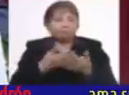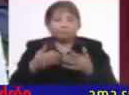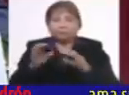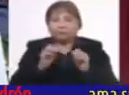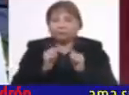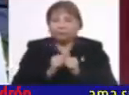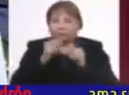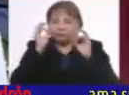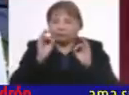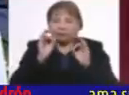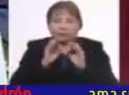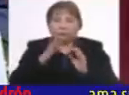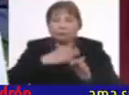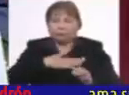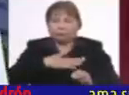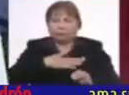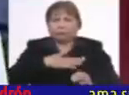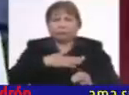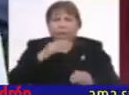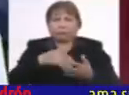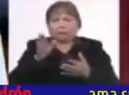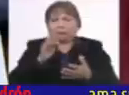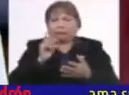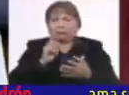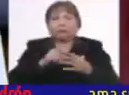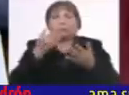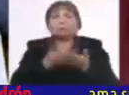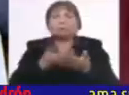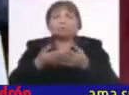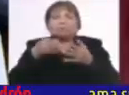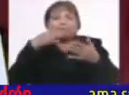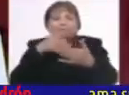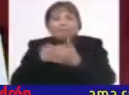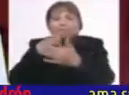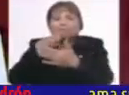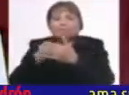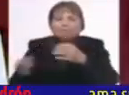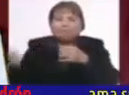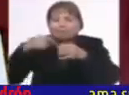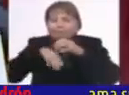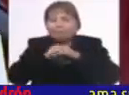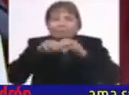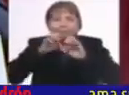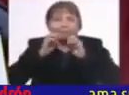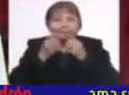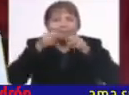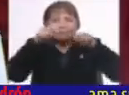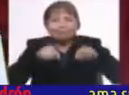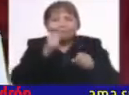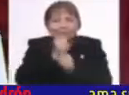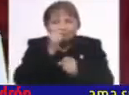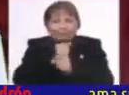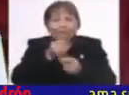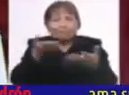una situación objetiva no por mi salida sino porque con ello se está impidiendo que entre en funcionamiento y que entre